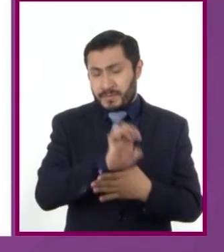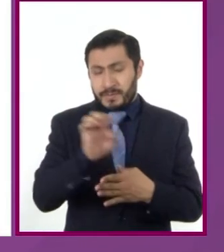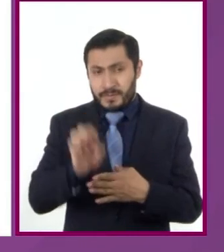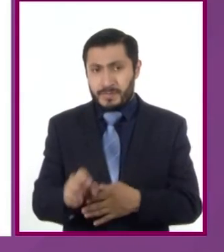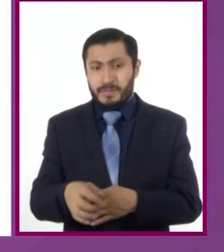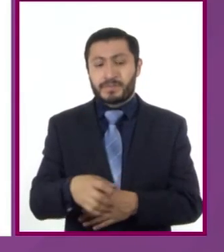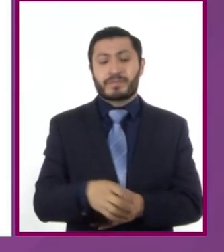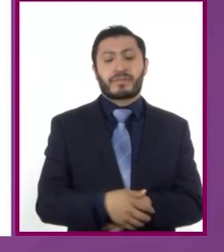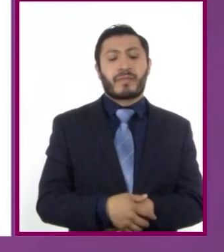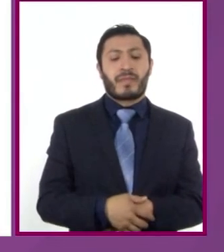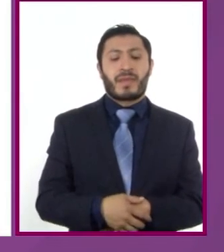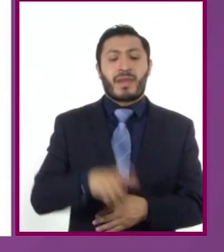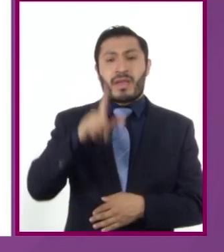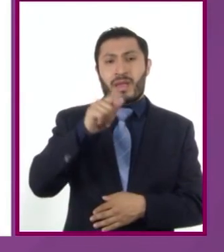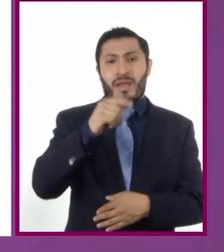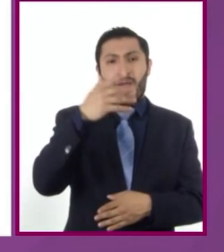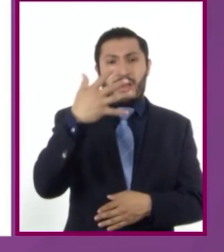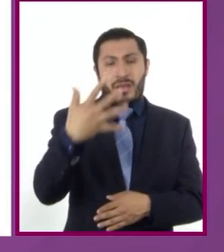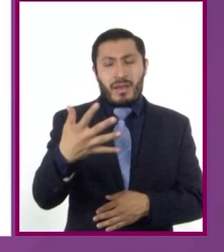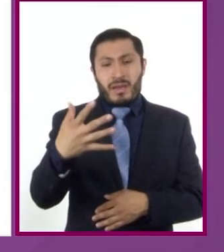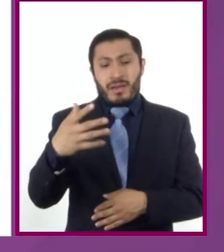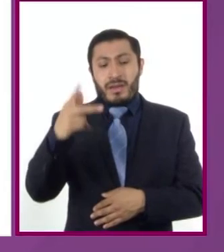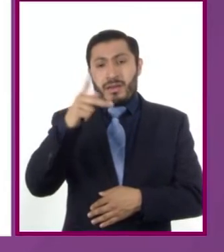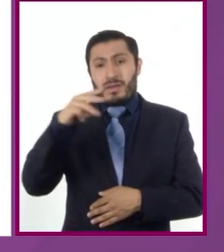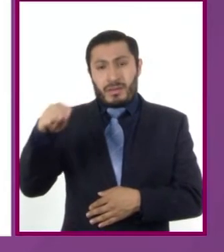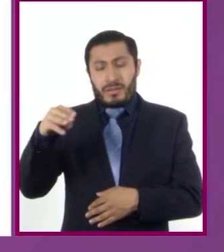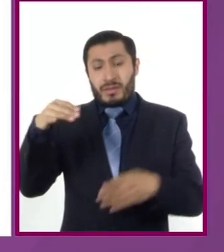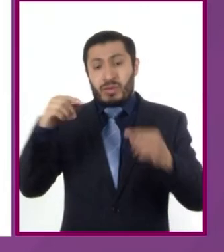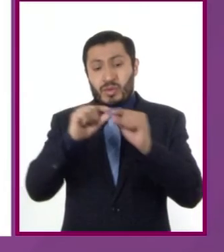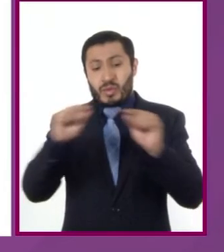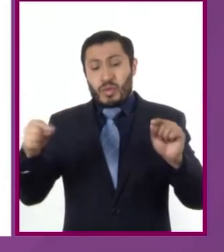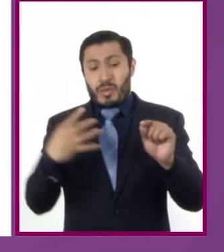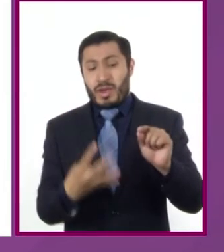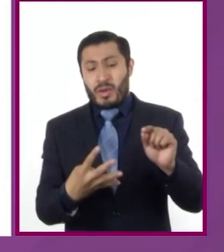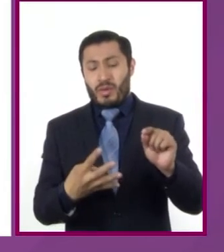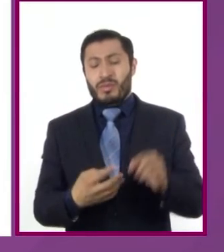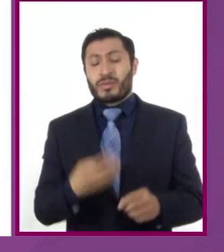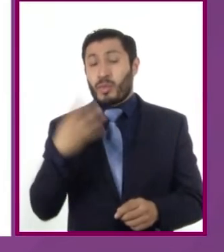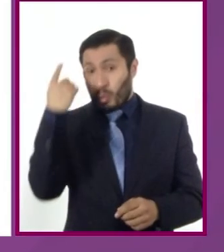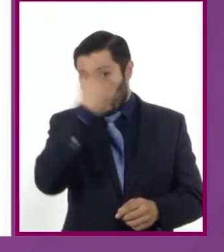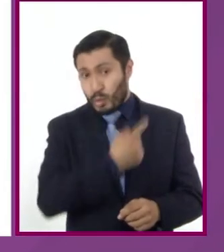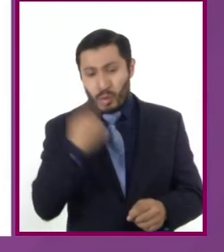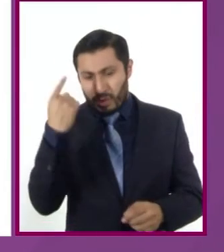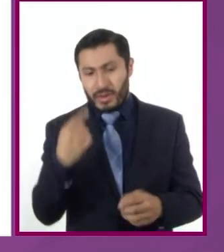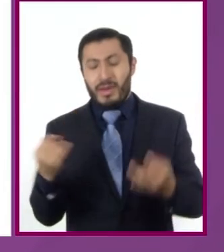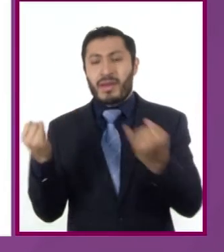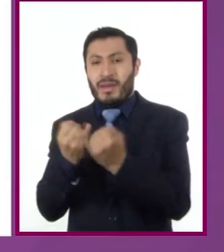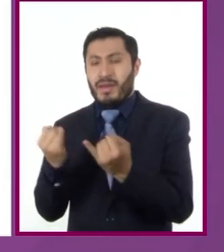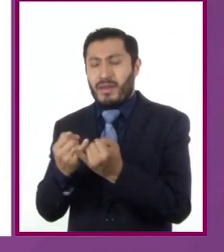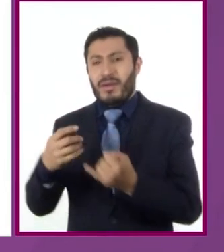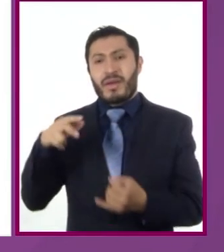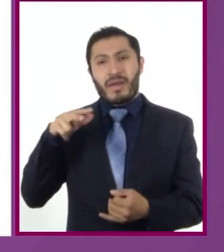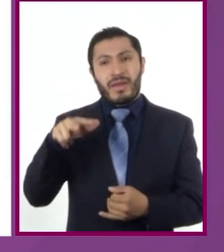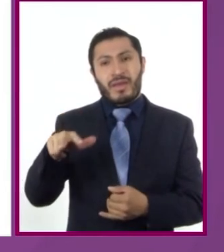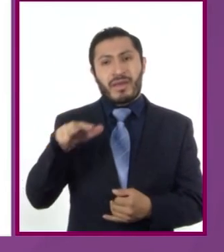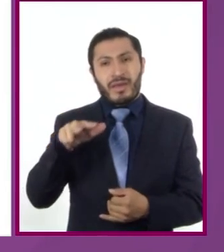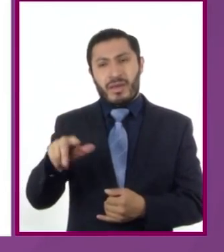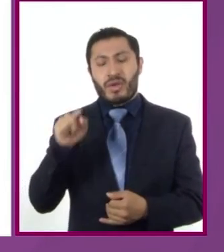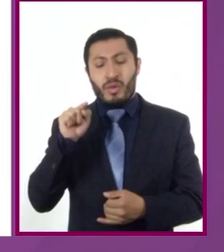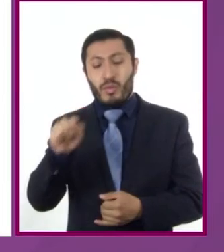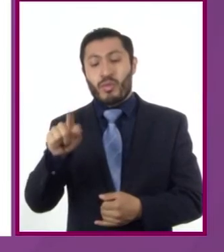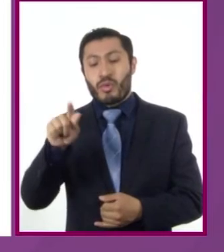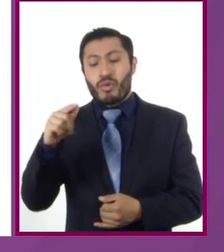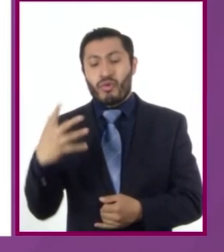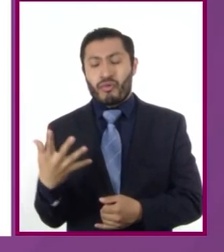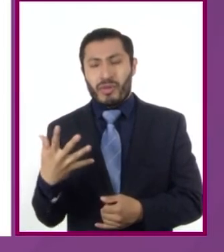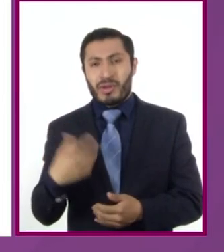la expresión es igual a 75 entre 4. Dividiendo, obtenemos el cociente de